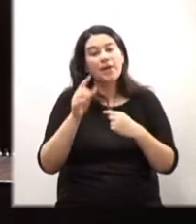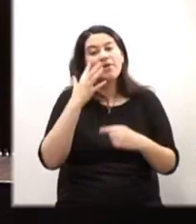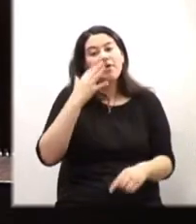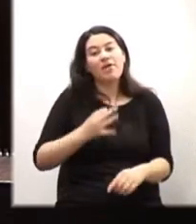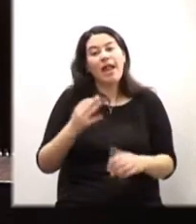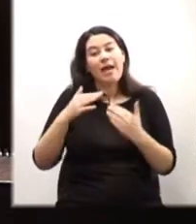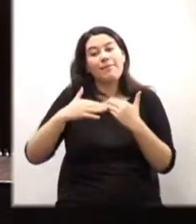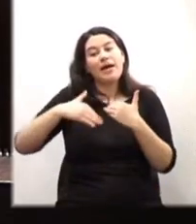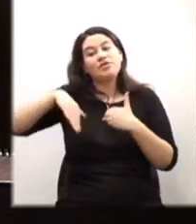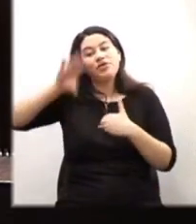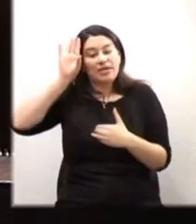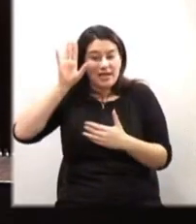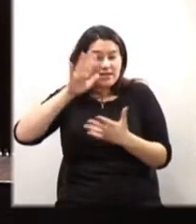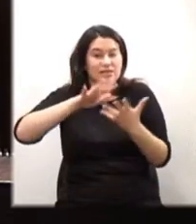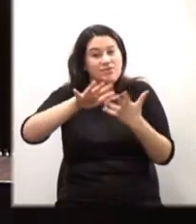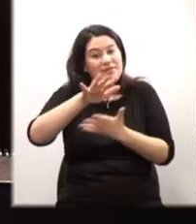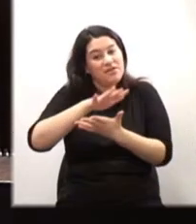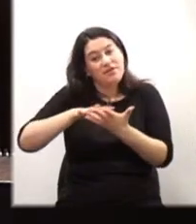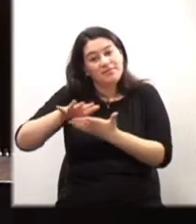muchos casos